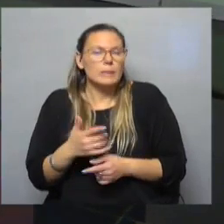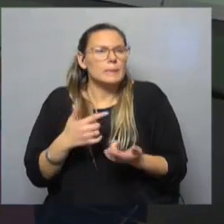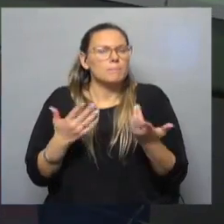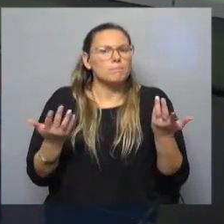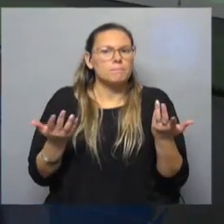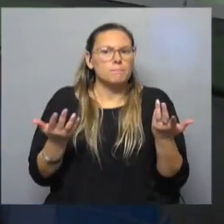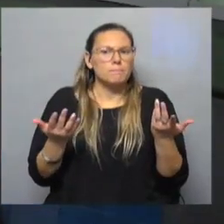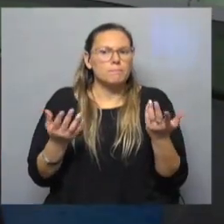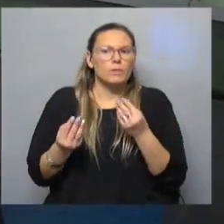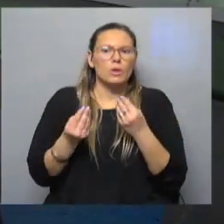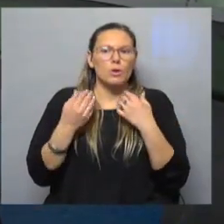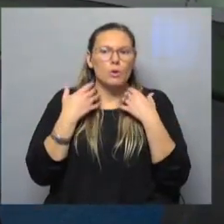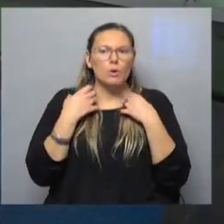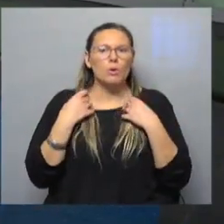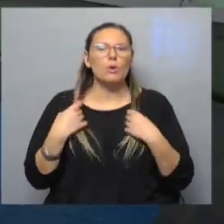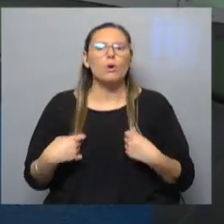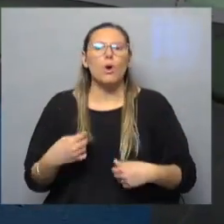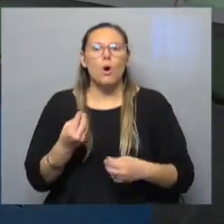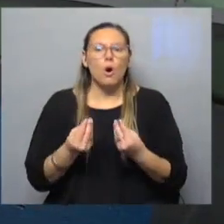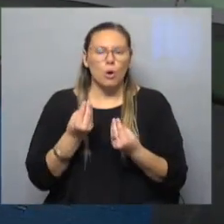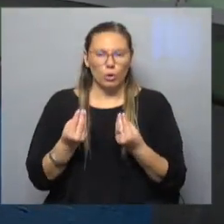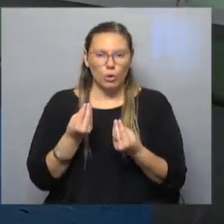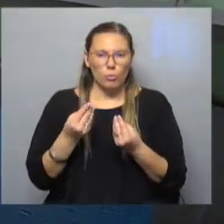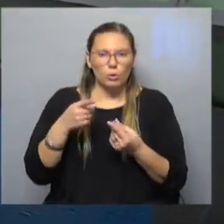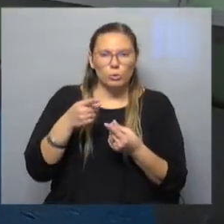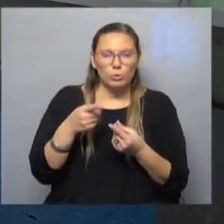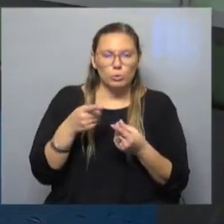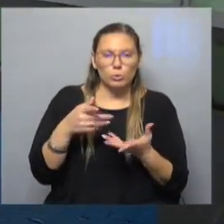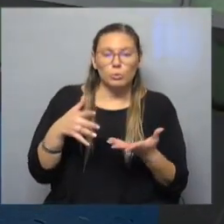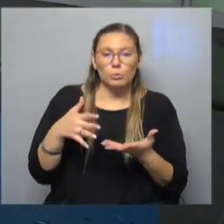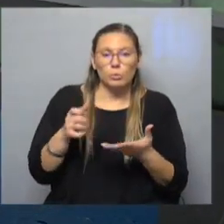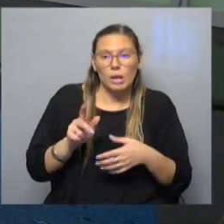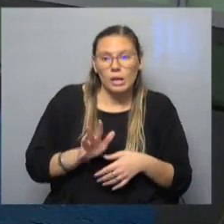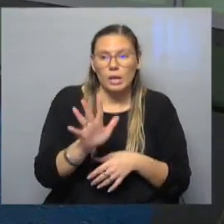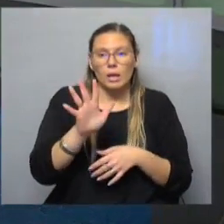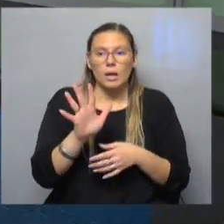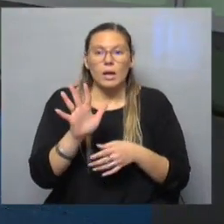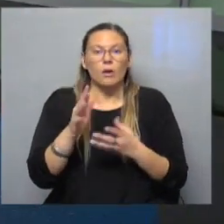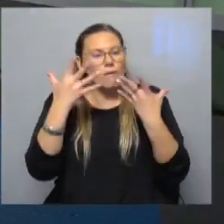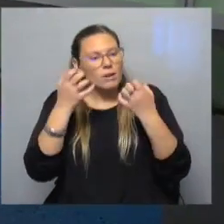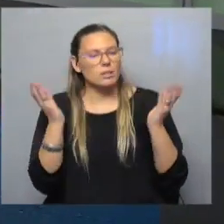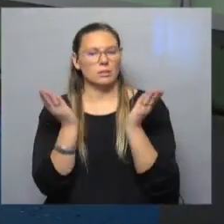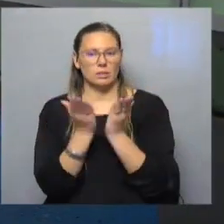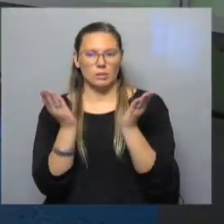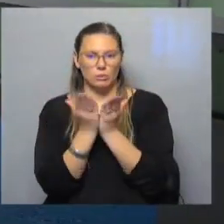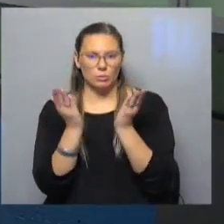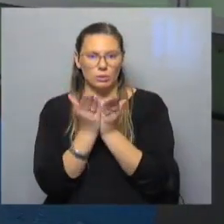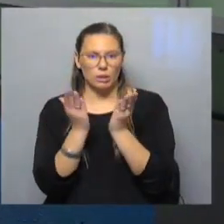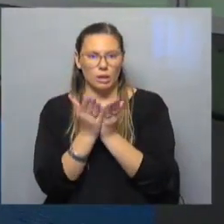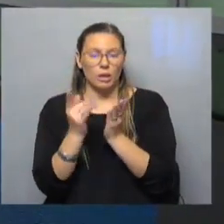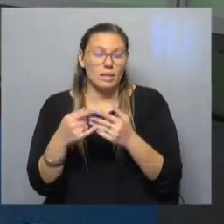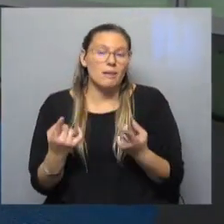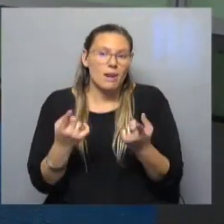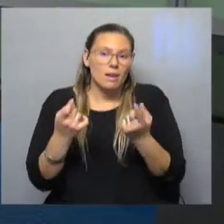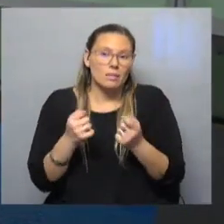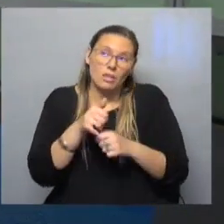Entonces, ¿cómo es eso? ¿Cómo se mezcla, ¿no?, tu condición con lo que quisiste estudiar y con lo que capaz que tuviste la